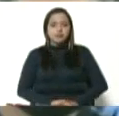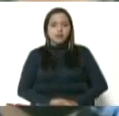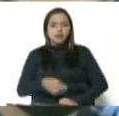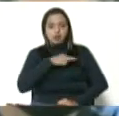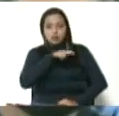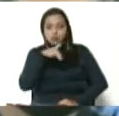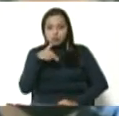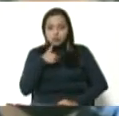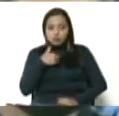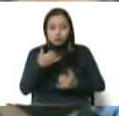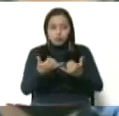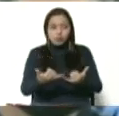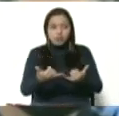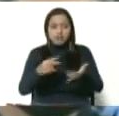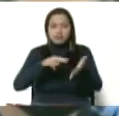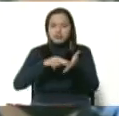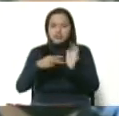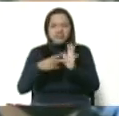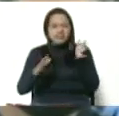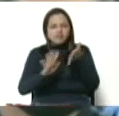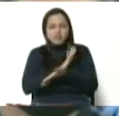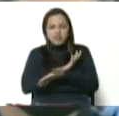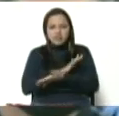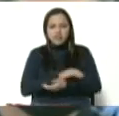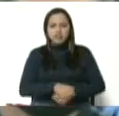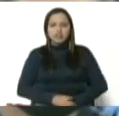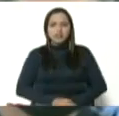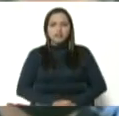nosotros significa que